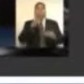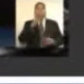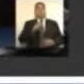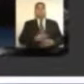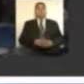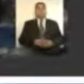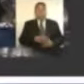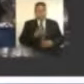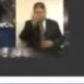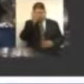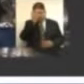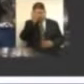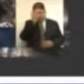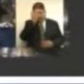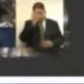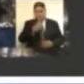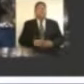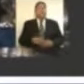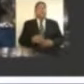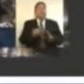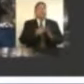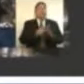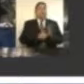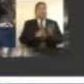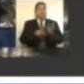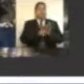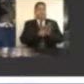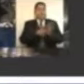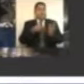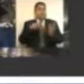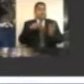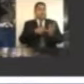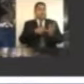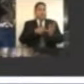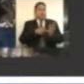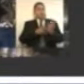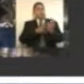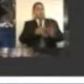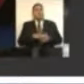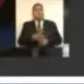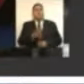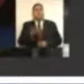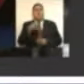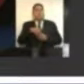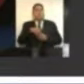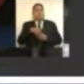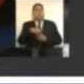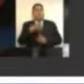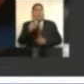Obrador 68 mil millones de pesos para lo que él considere programas prioritarios?